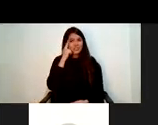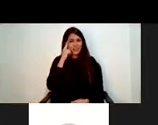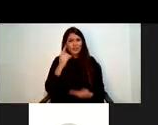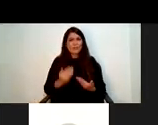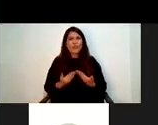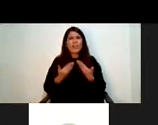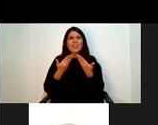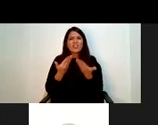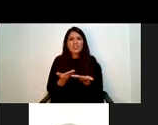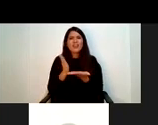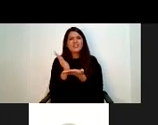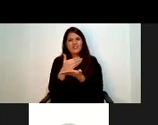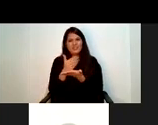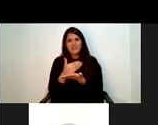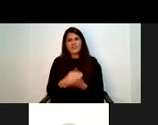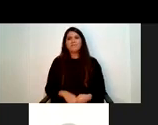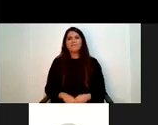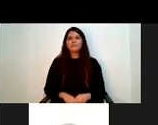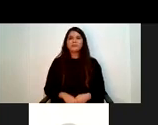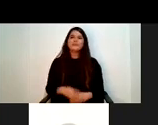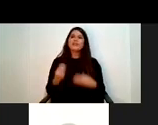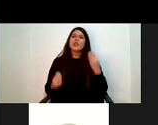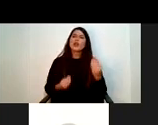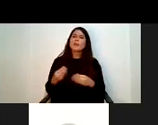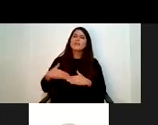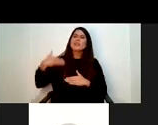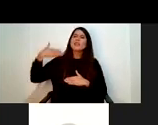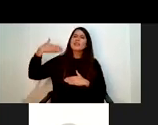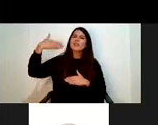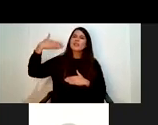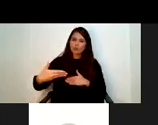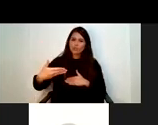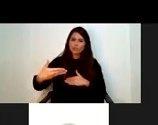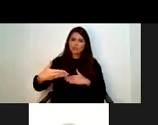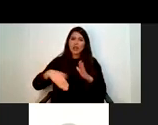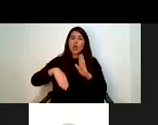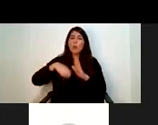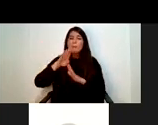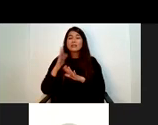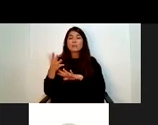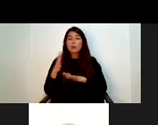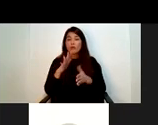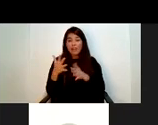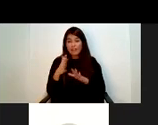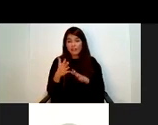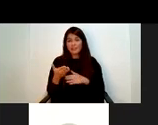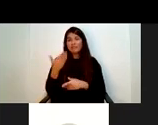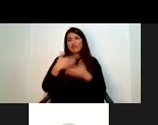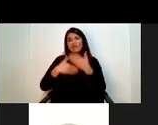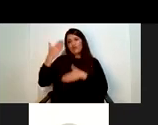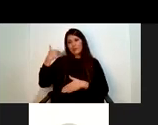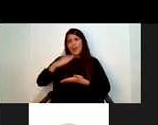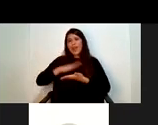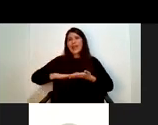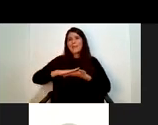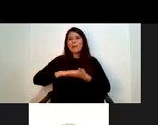brindarle estrategias. ¿Y qué es lo que pasa después? Lo más probable es que a lo mejor en el mismo, volvemos al ejemplo del